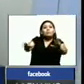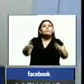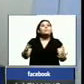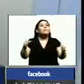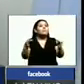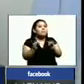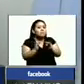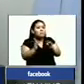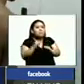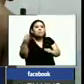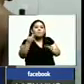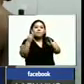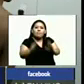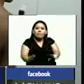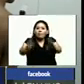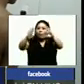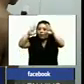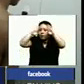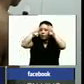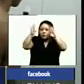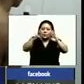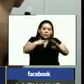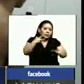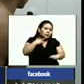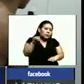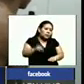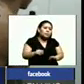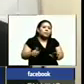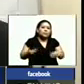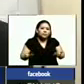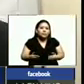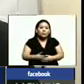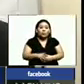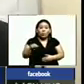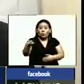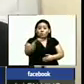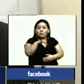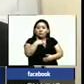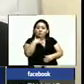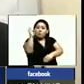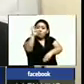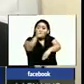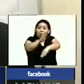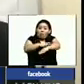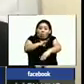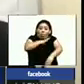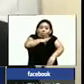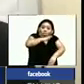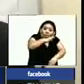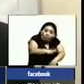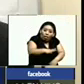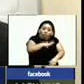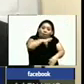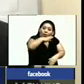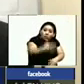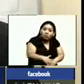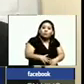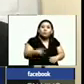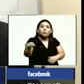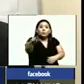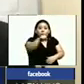además Hay que estar atentos A los síntomas Del dengue Si usted tiene un dengue Y tiene vómitos Muy frecuente